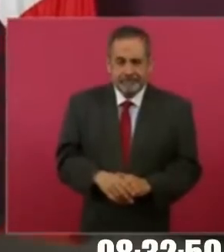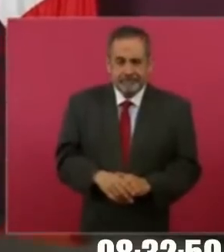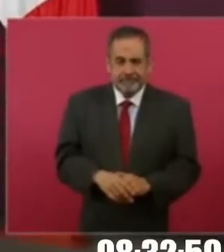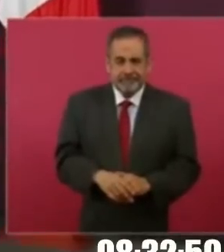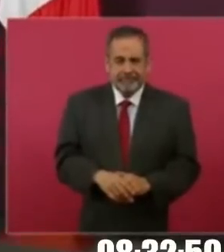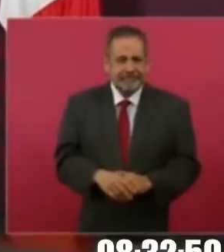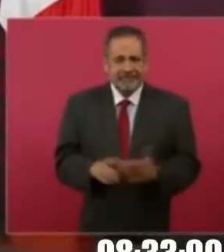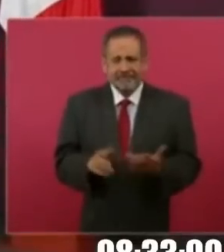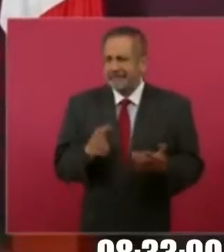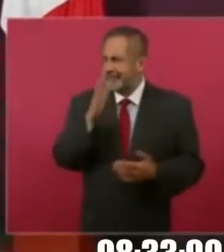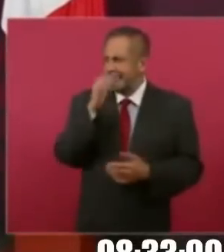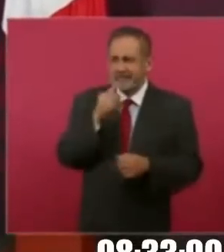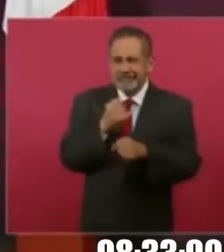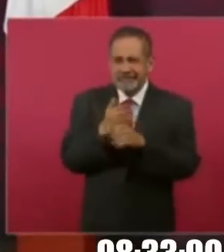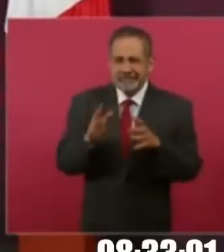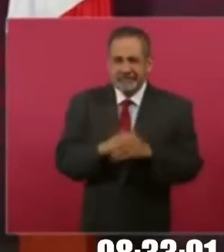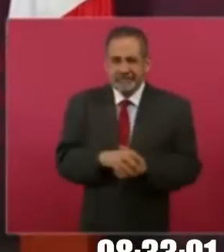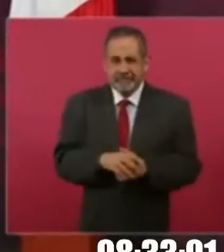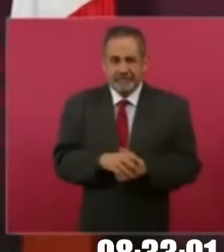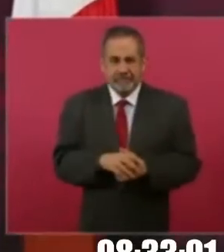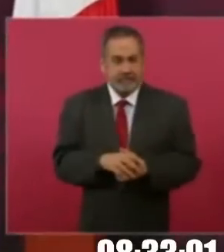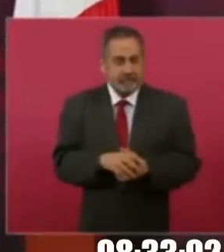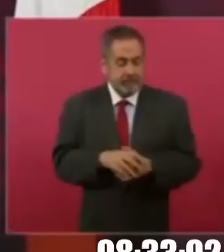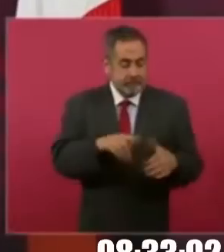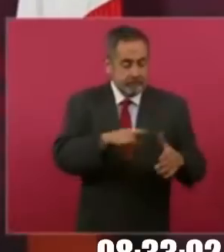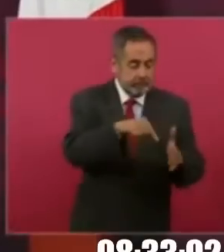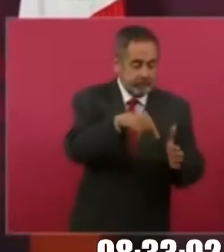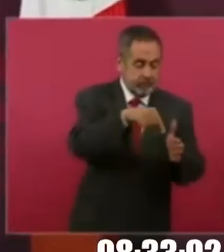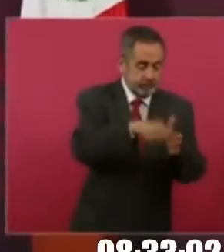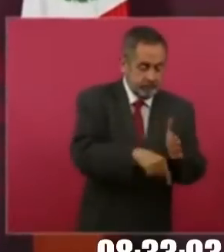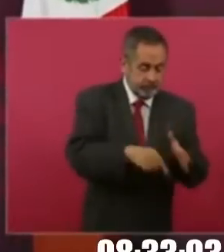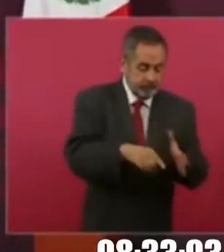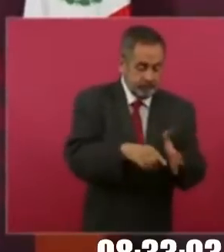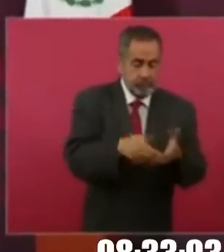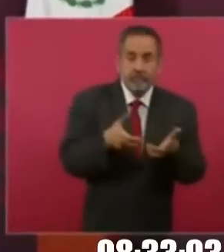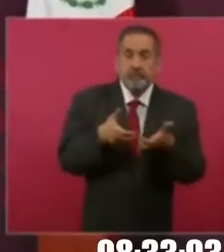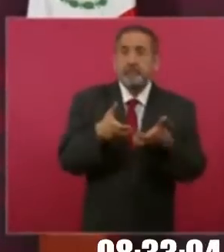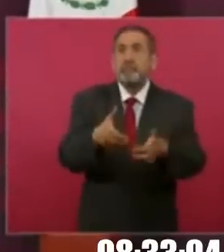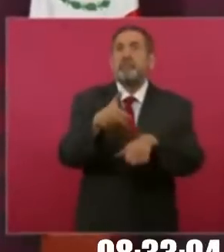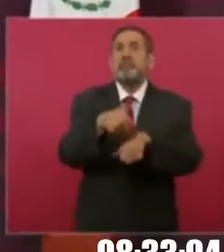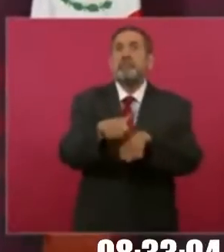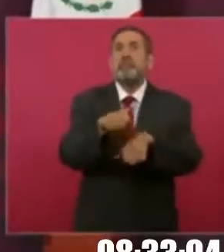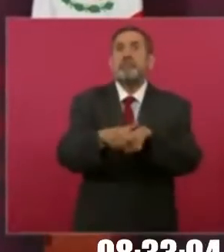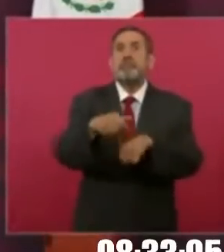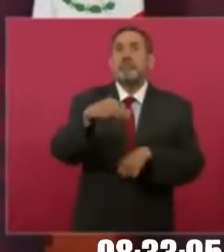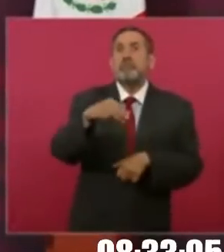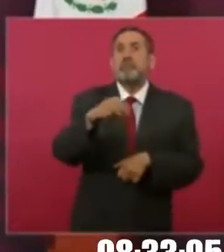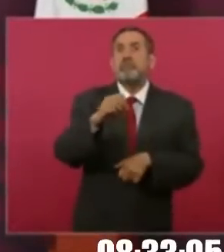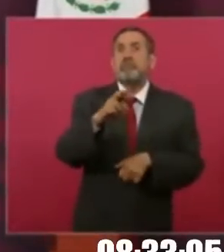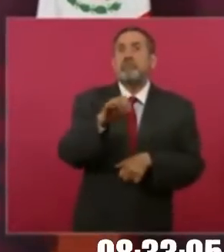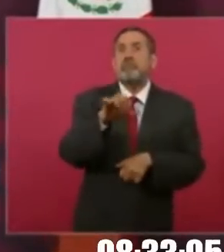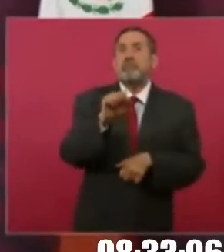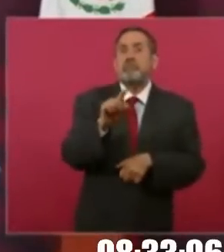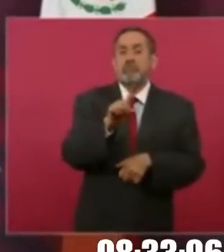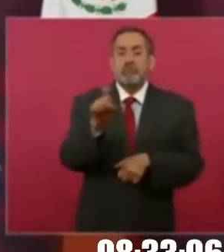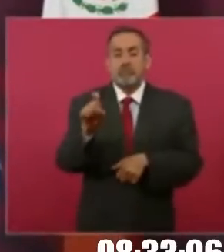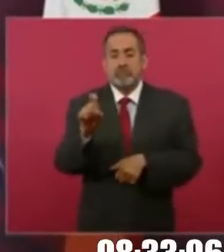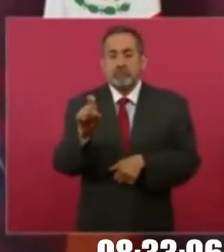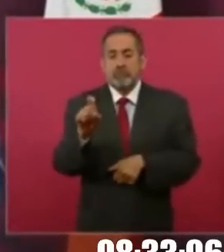vas a decir que la toma estaba en la calle Morelos 100